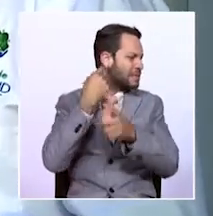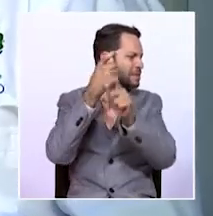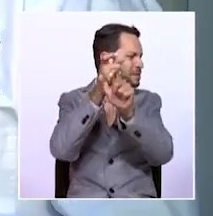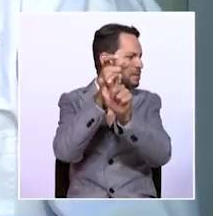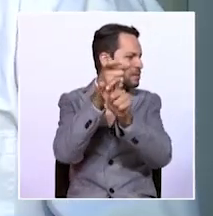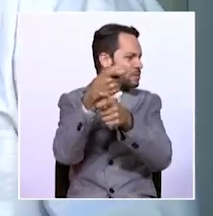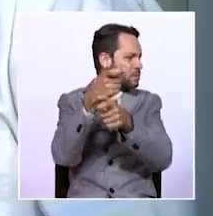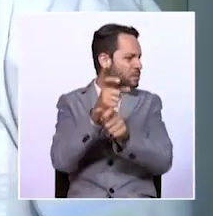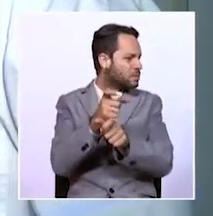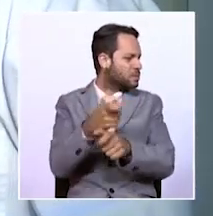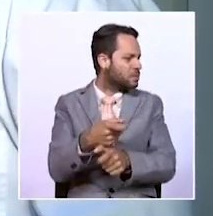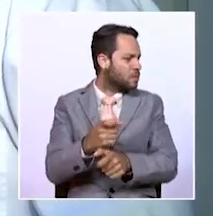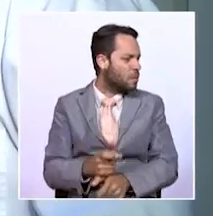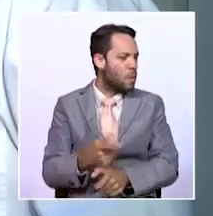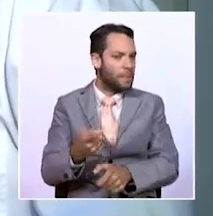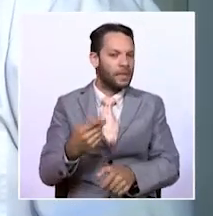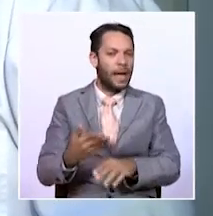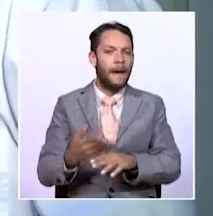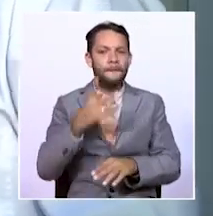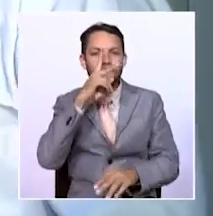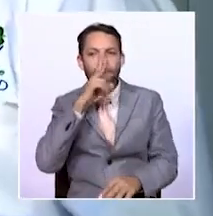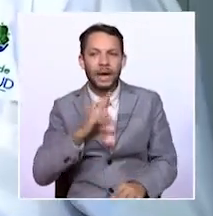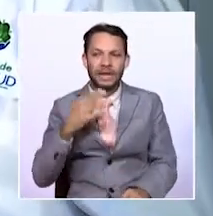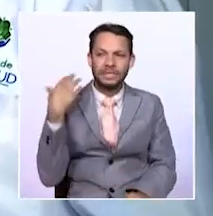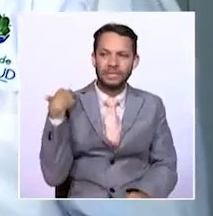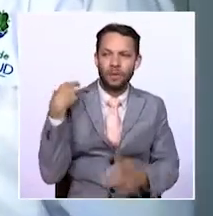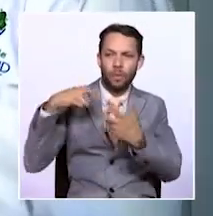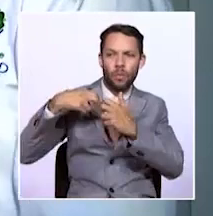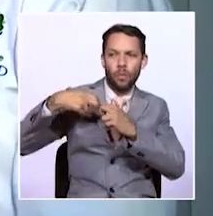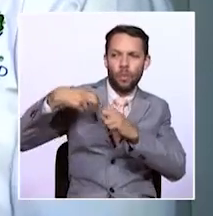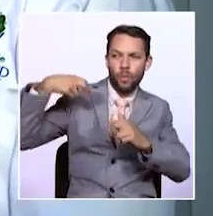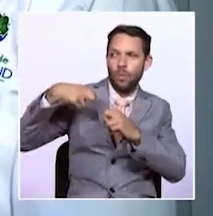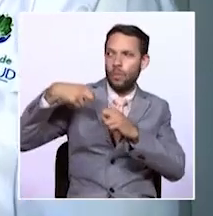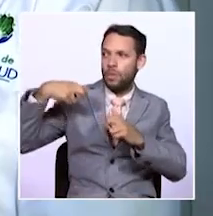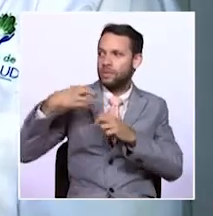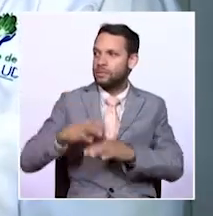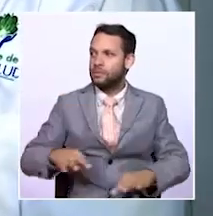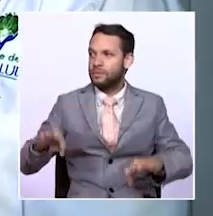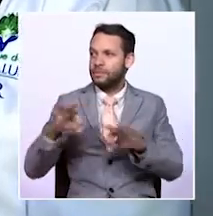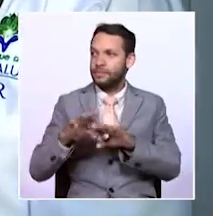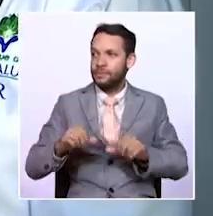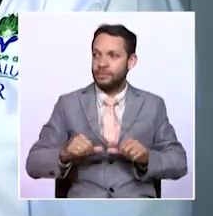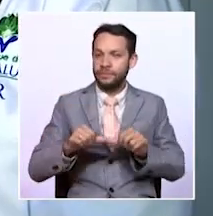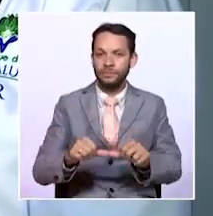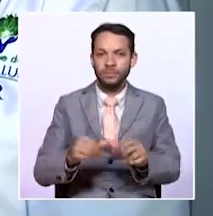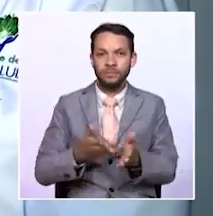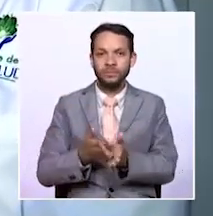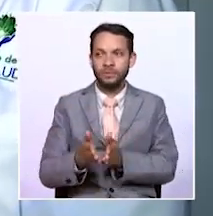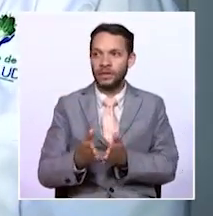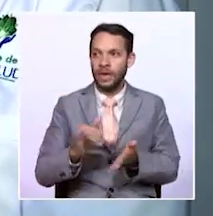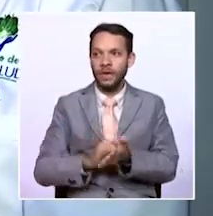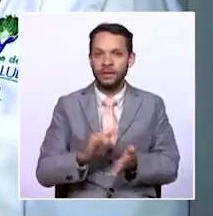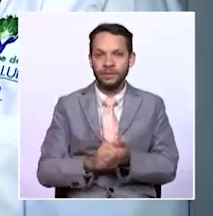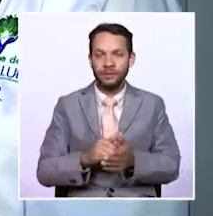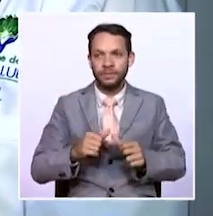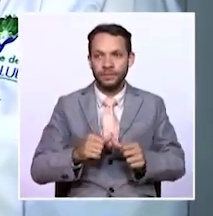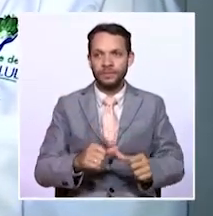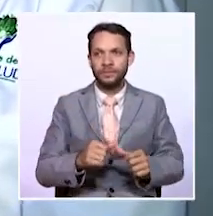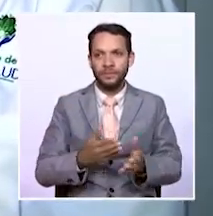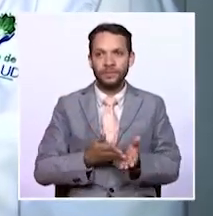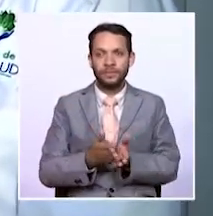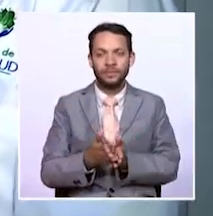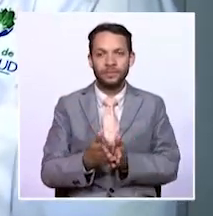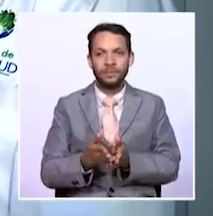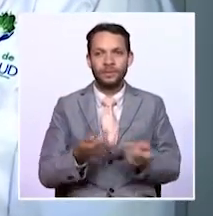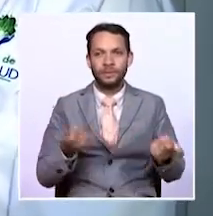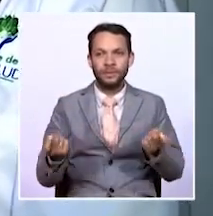dolor lumbar. Bueno, a ver, hay algo muy importante. Ya sabemos que en este